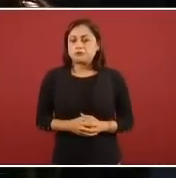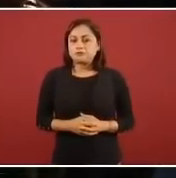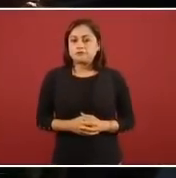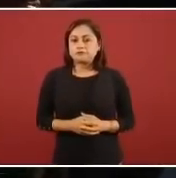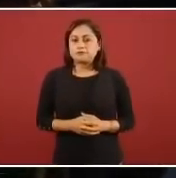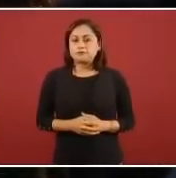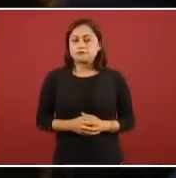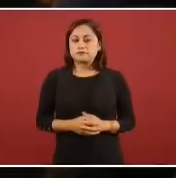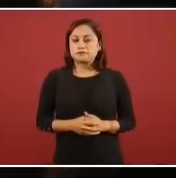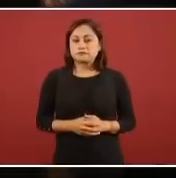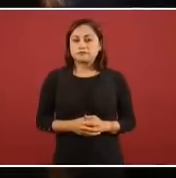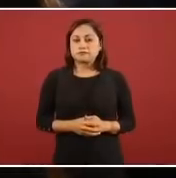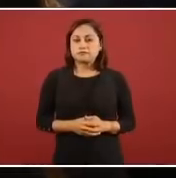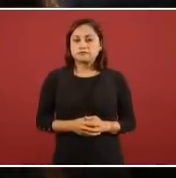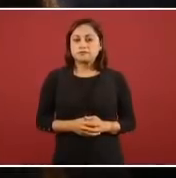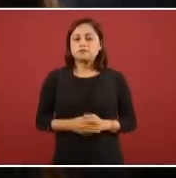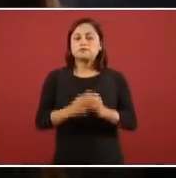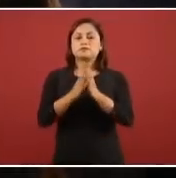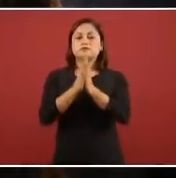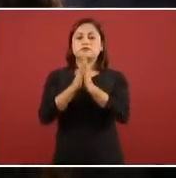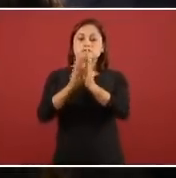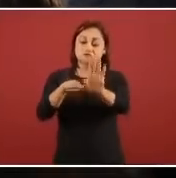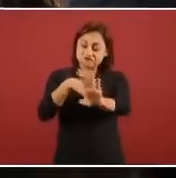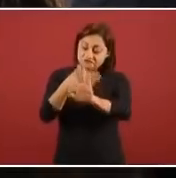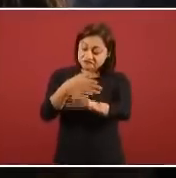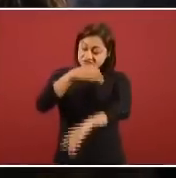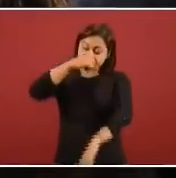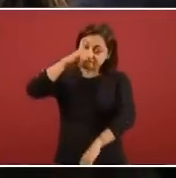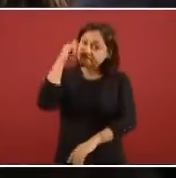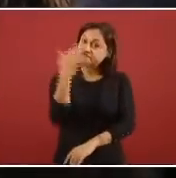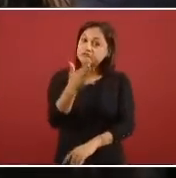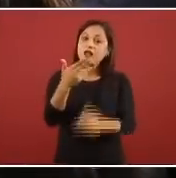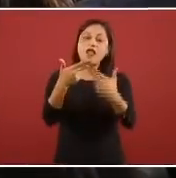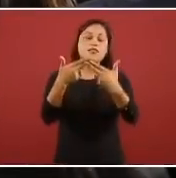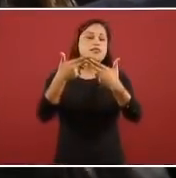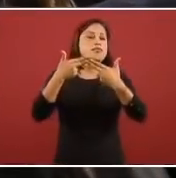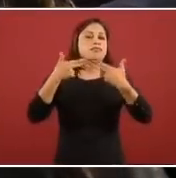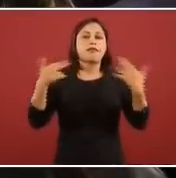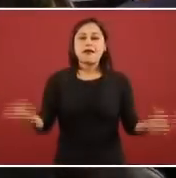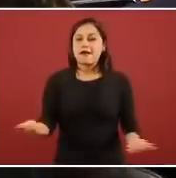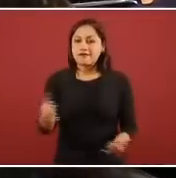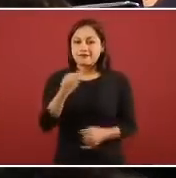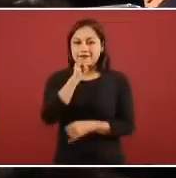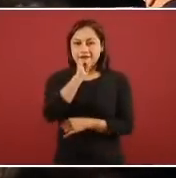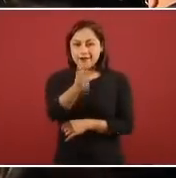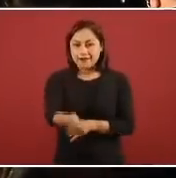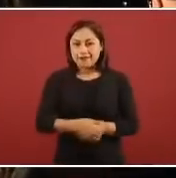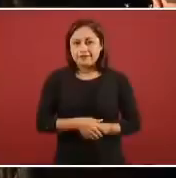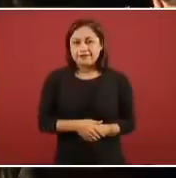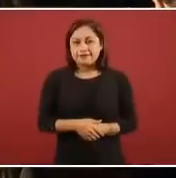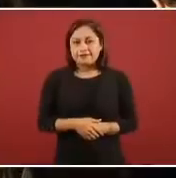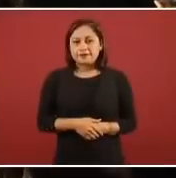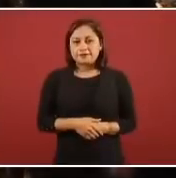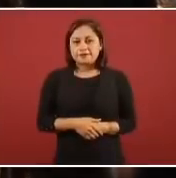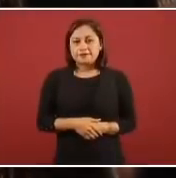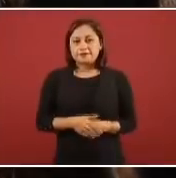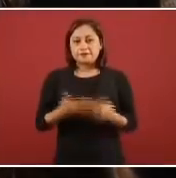se debe agredir a nadie. Y ustedes tienen